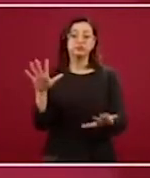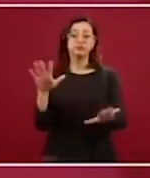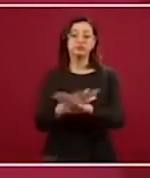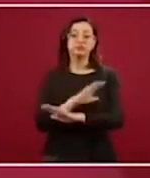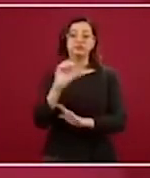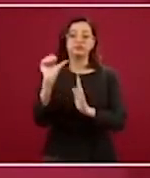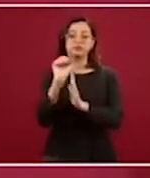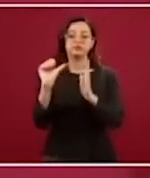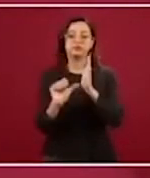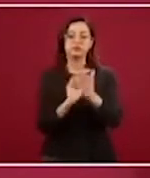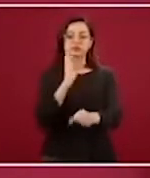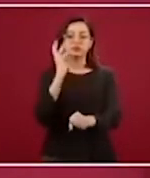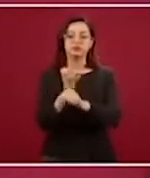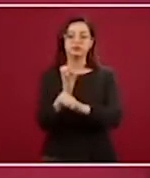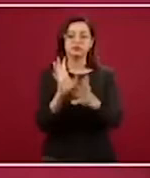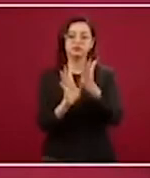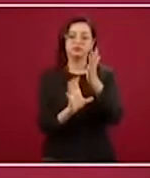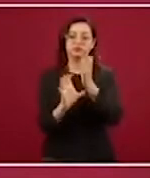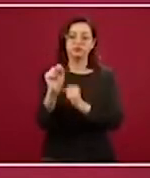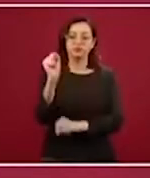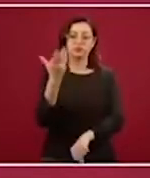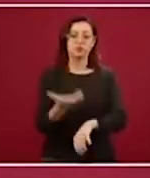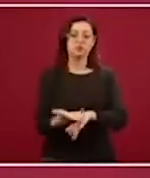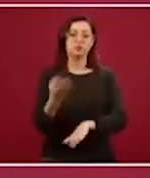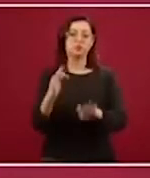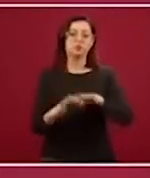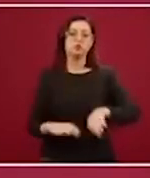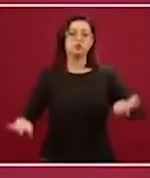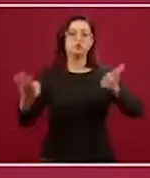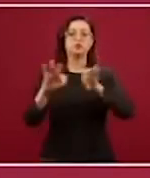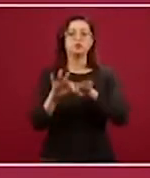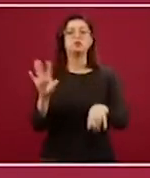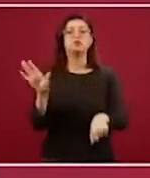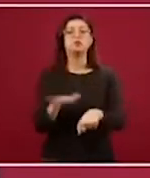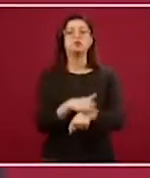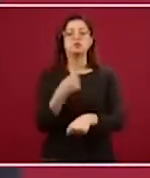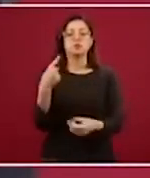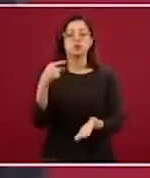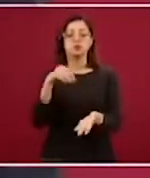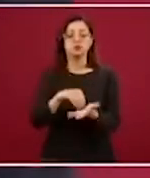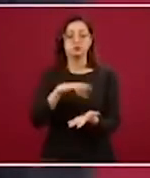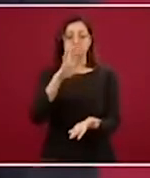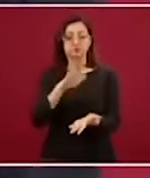artículo 4 de la Constitución, porque se establece